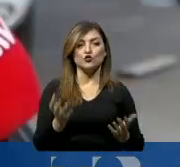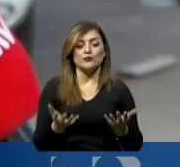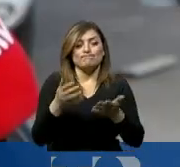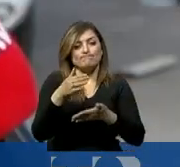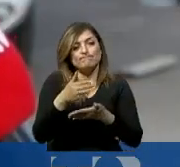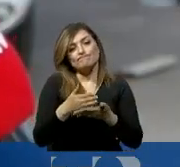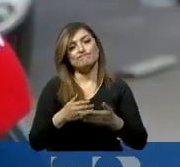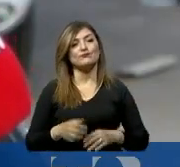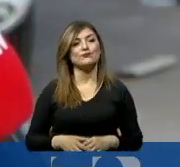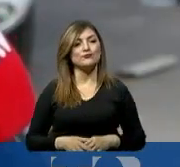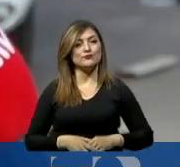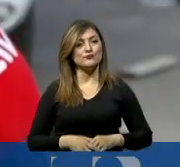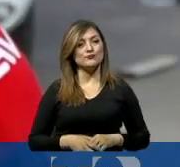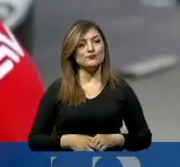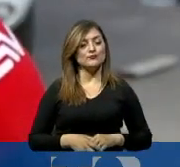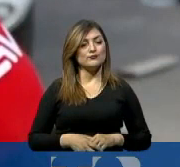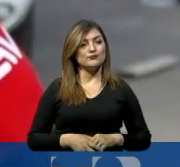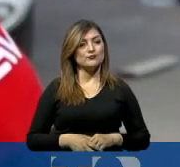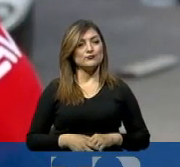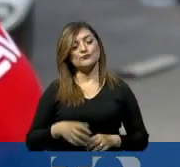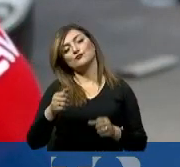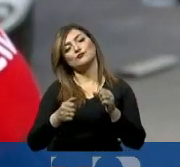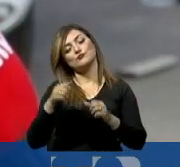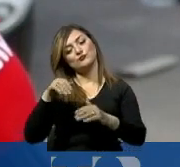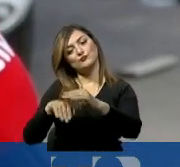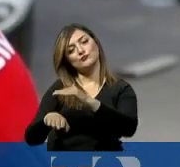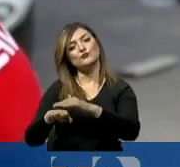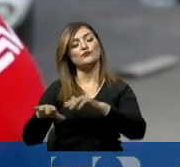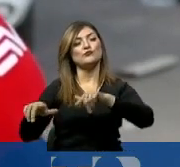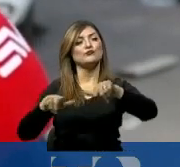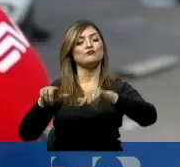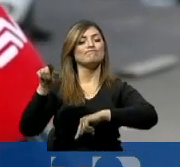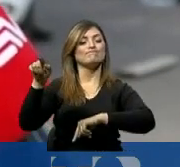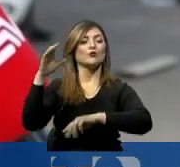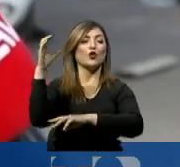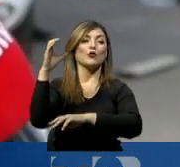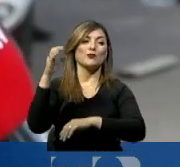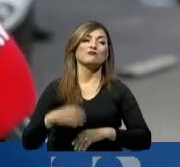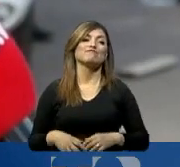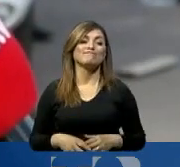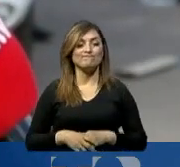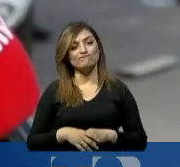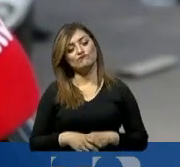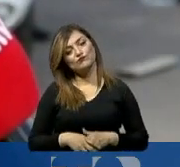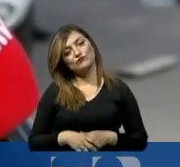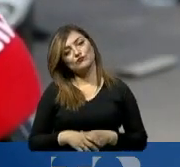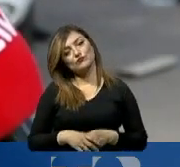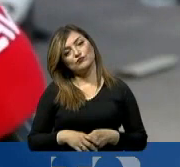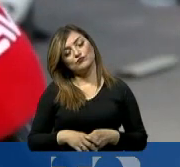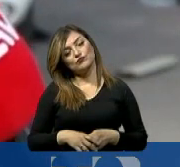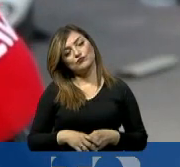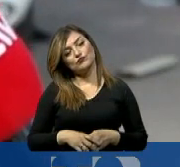2,5 toneladas. El vehículo debe haber sido encaletado en el vecino país de Colombia, por lo cual se